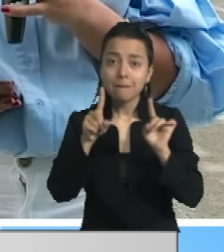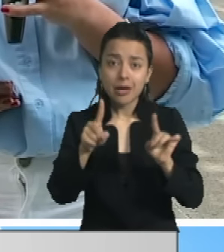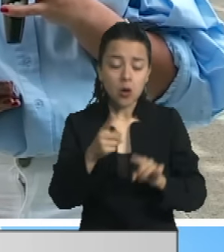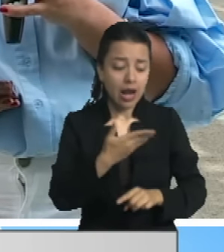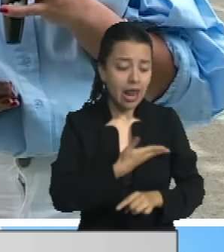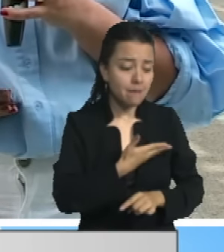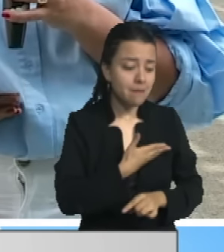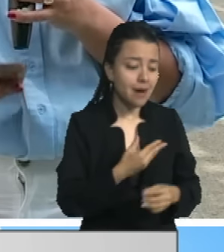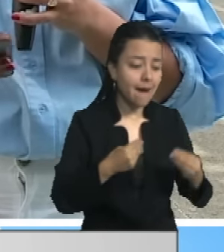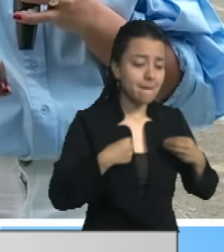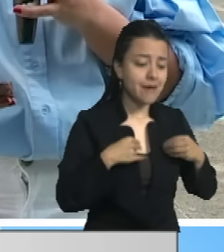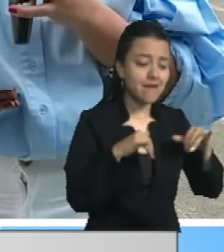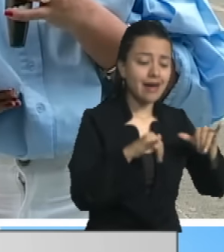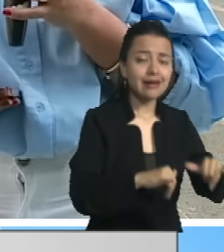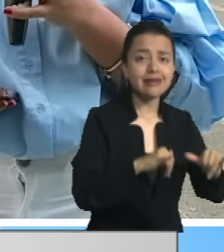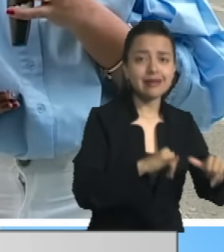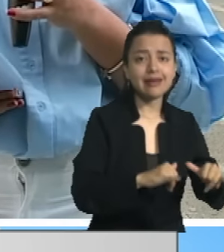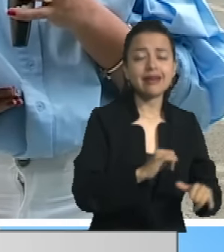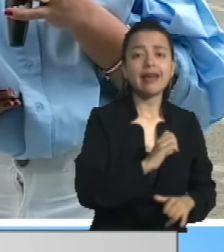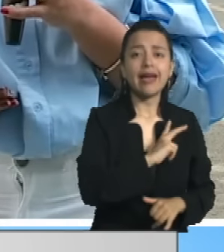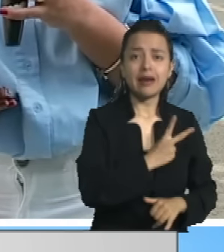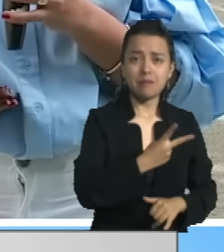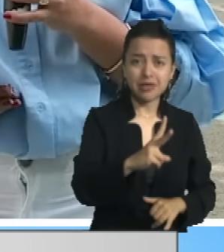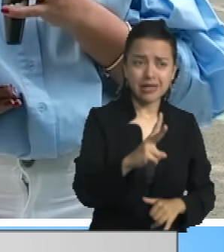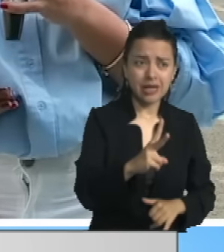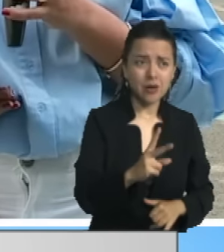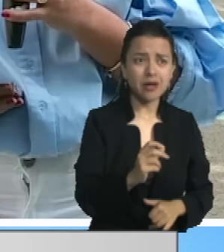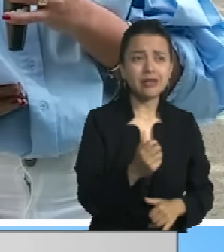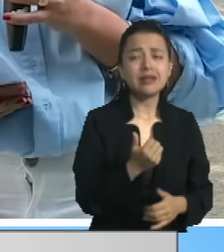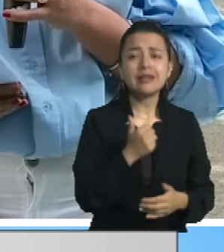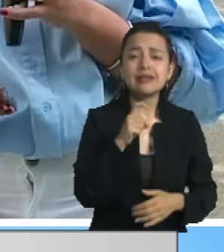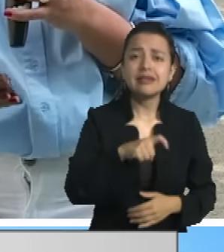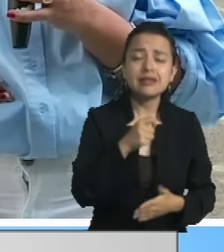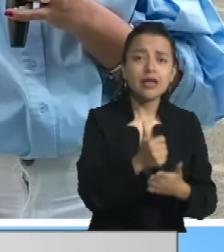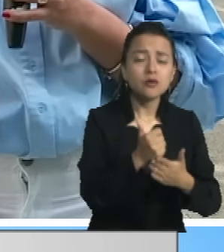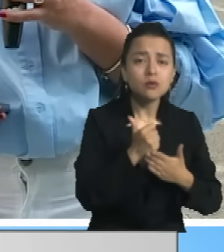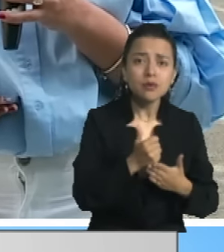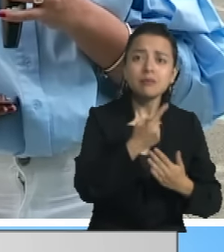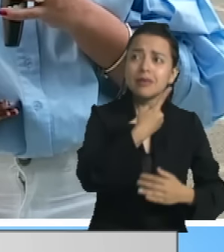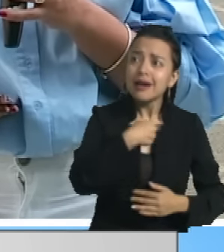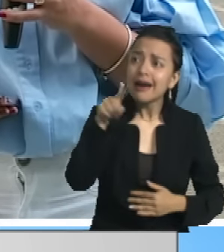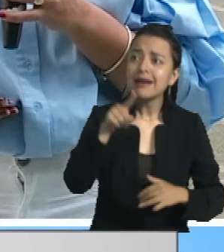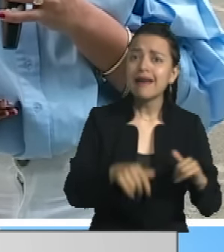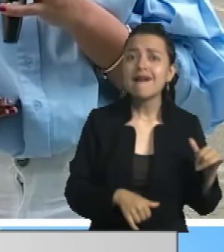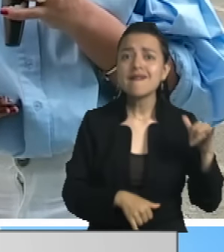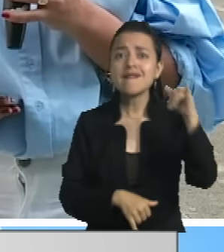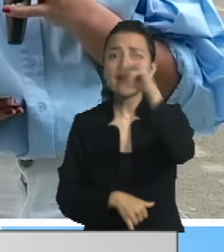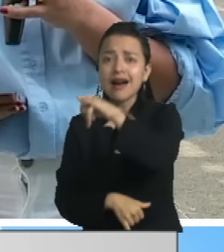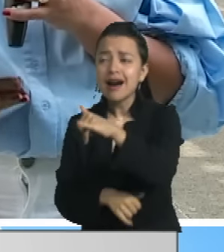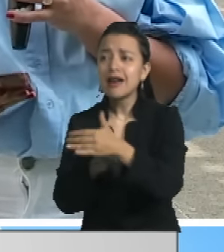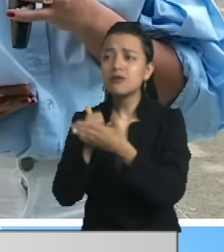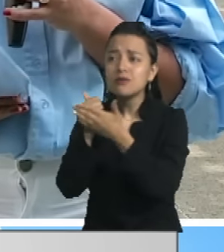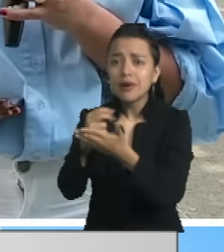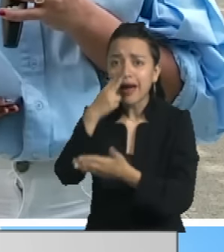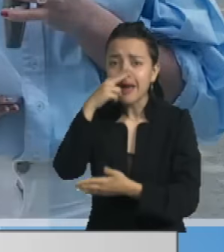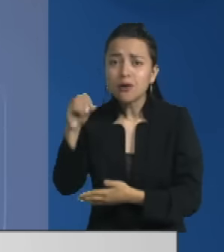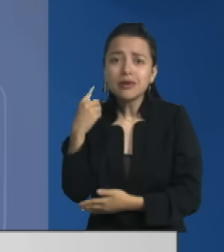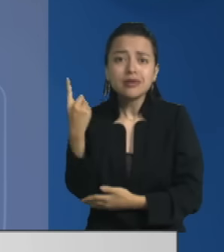Vargas solicita ayuda urgente para poder desplazarse a cuidar a su hijo quien se encuentra totalmente solo en el país